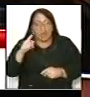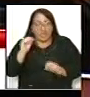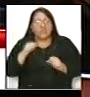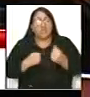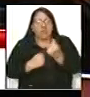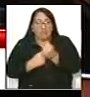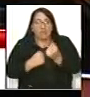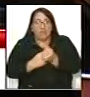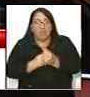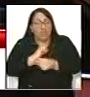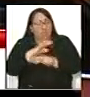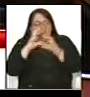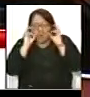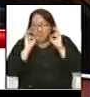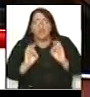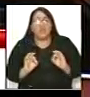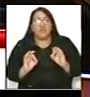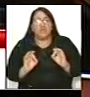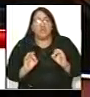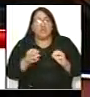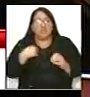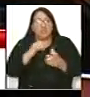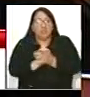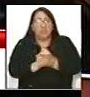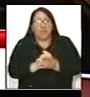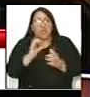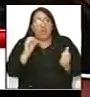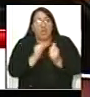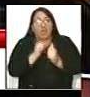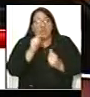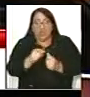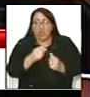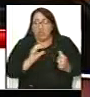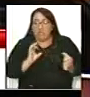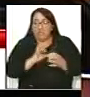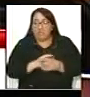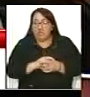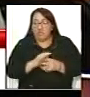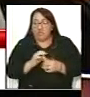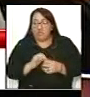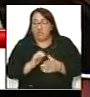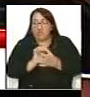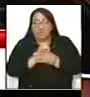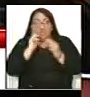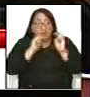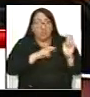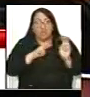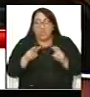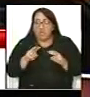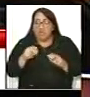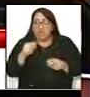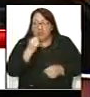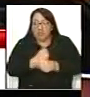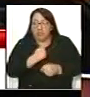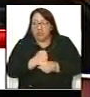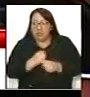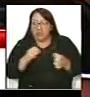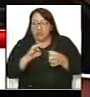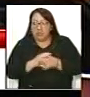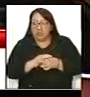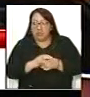apoyar completamente, y estoy seguro que nuestros amigos de Contigo también, porque somos parte de una misma mirada, vamos a trabajar